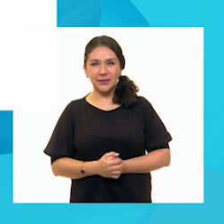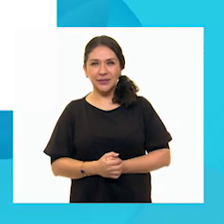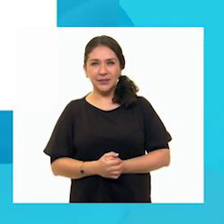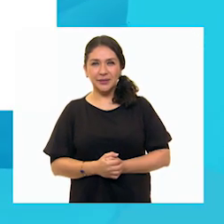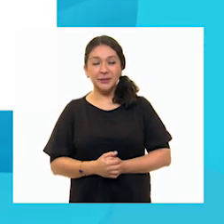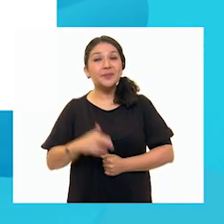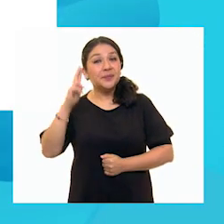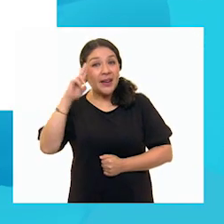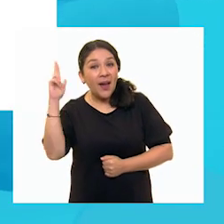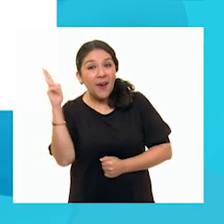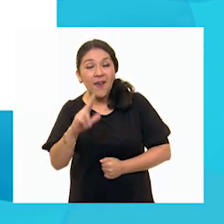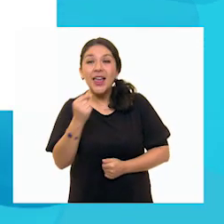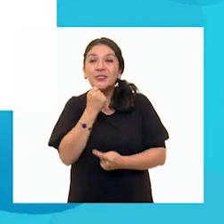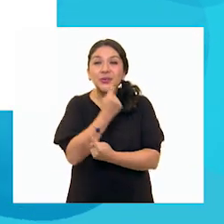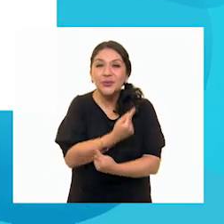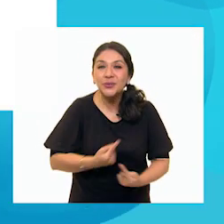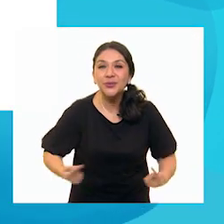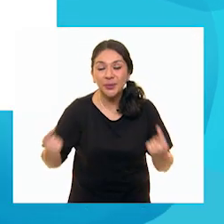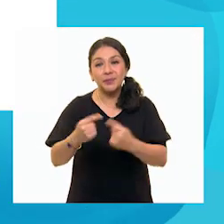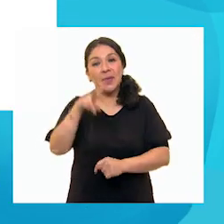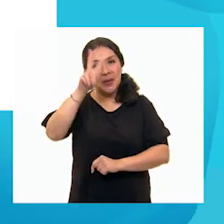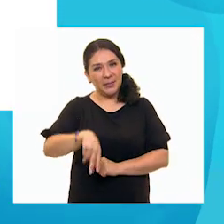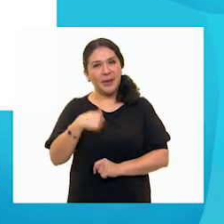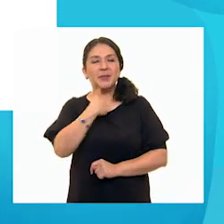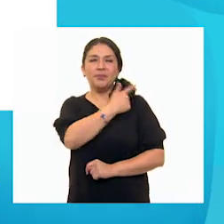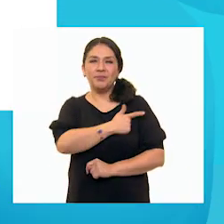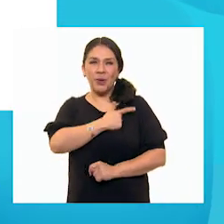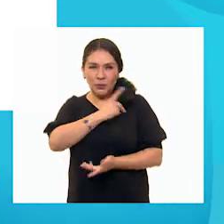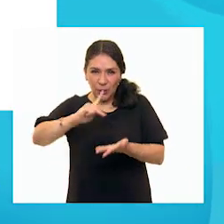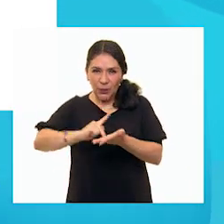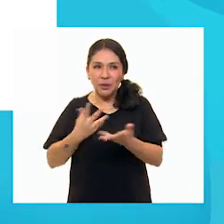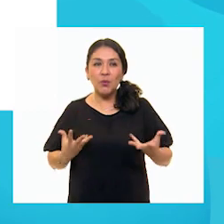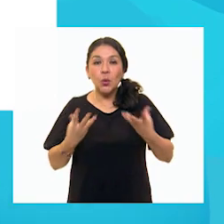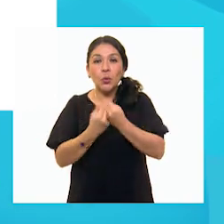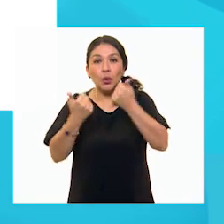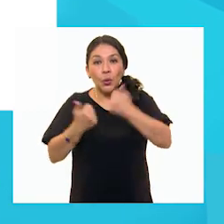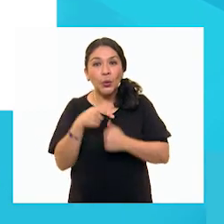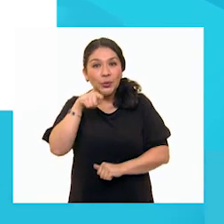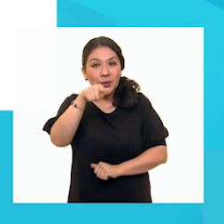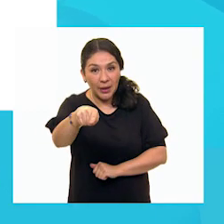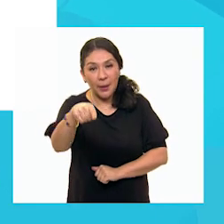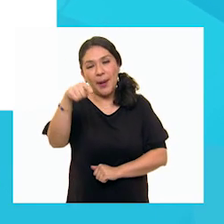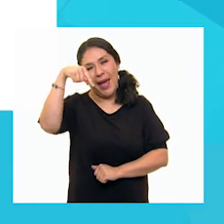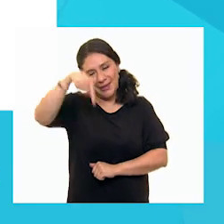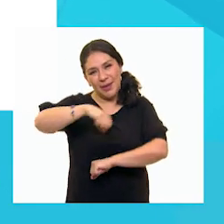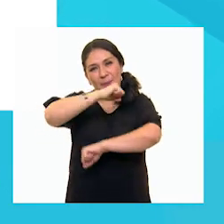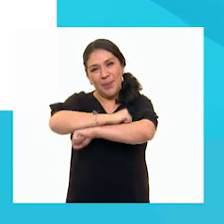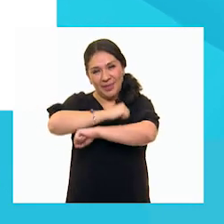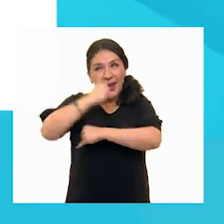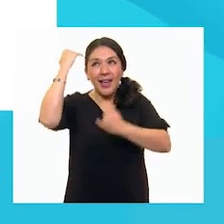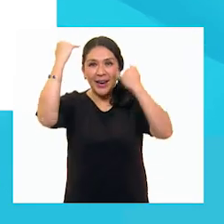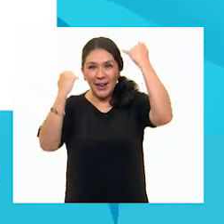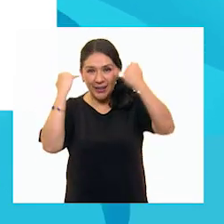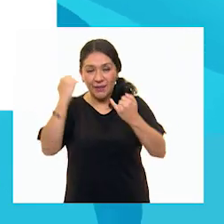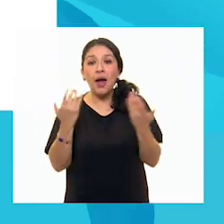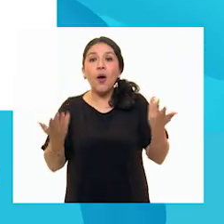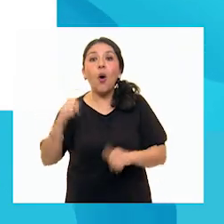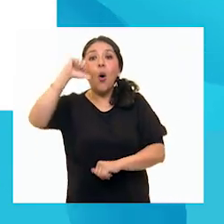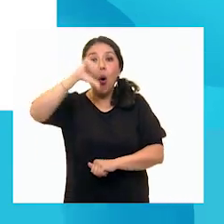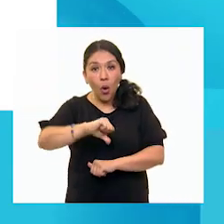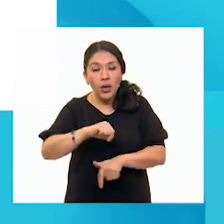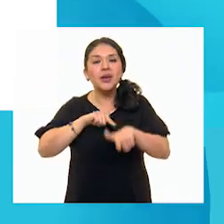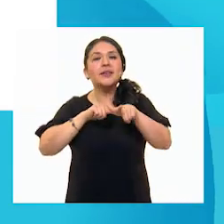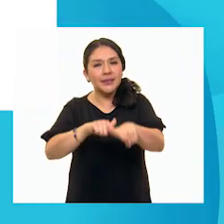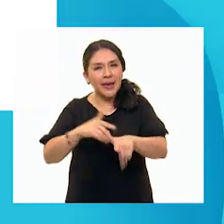Hola niños y niñas, es muy grato una vez más estar con todos ustedes en Tu Ventana Creativa. Hoy nos